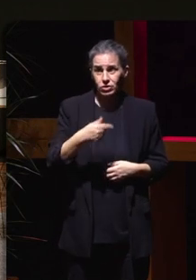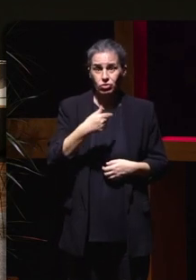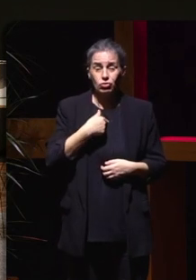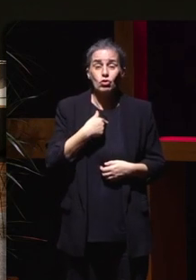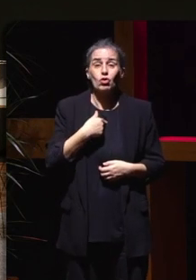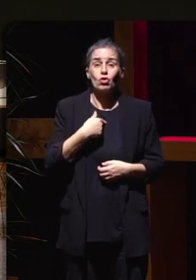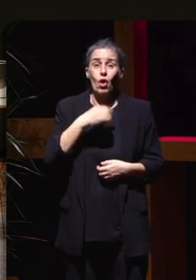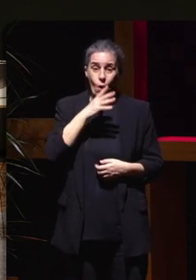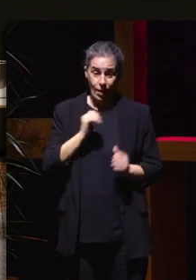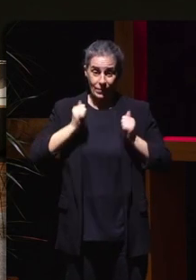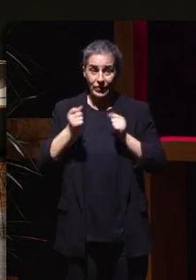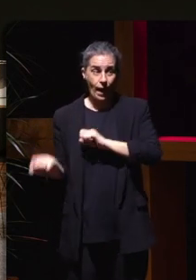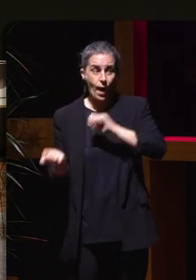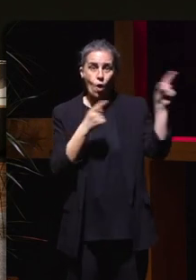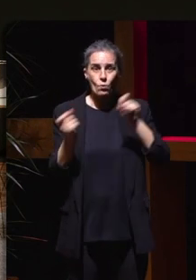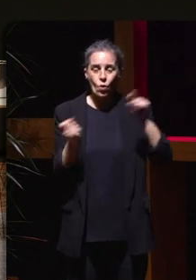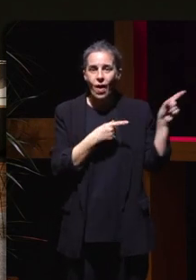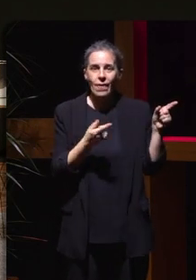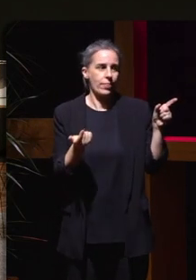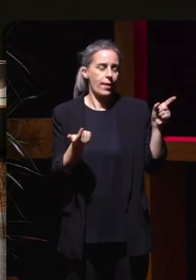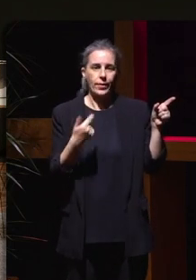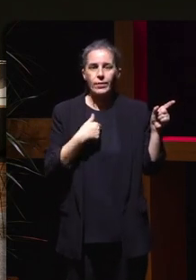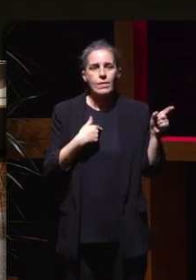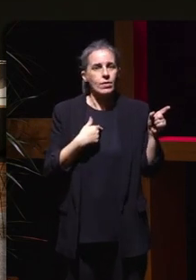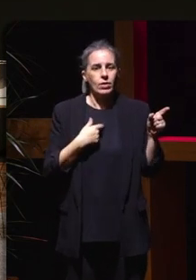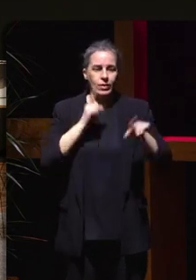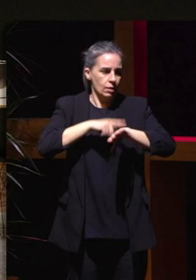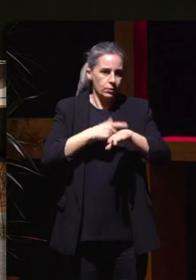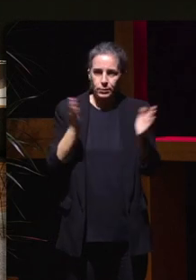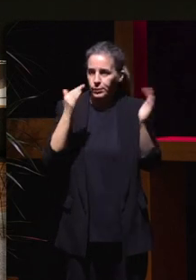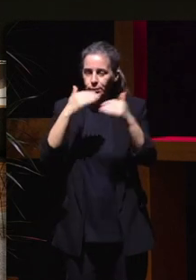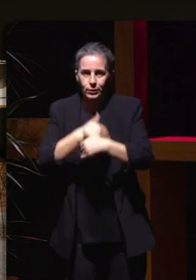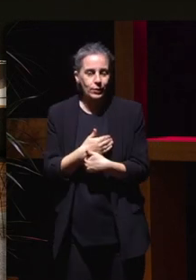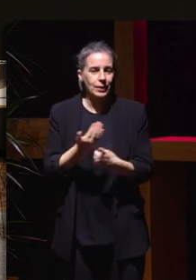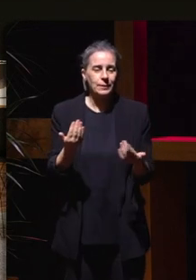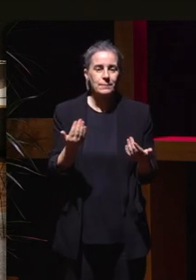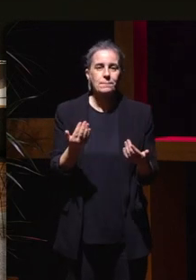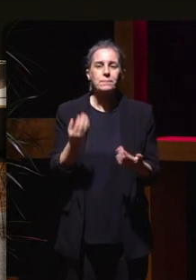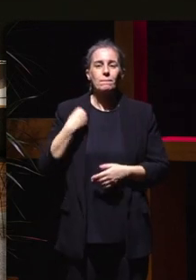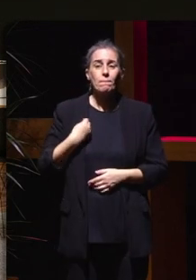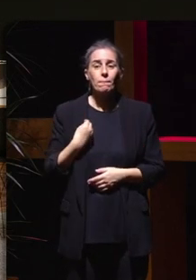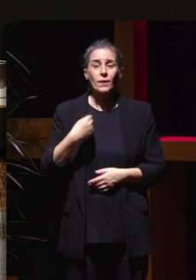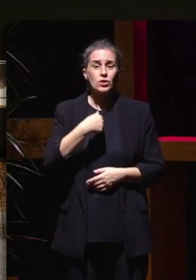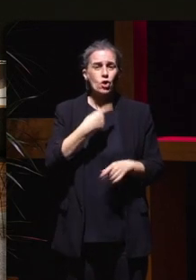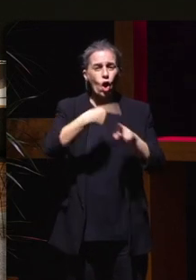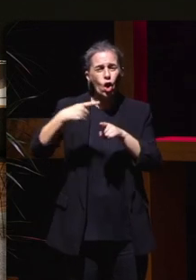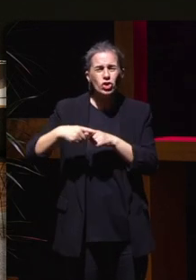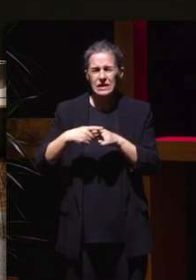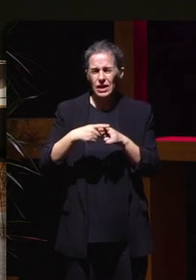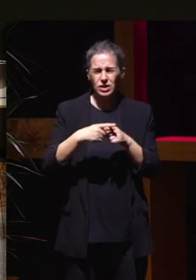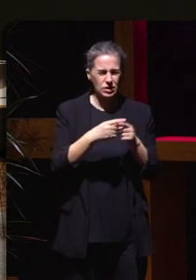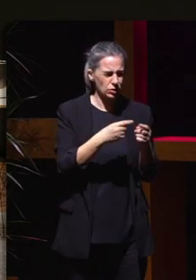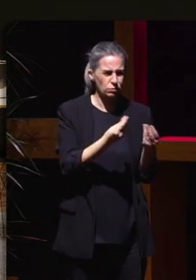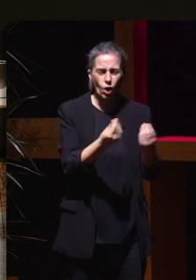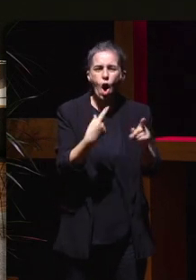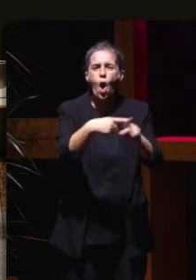esto inmersa en una mudanza que no remata nunca más siento un profundo despresso por las posesiones personales Y en concreto pues las niñas